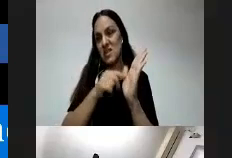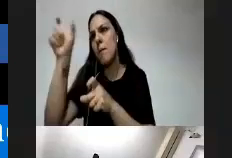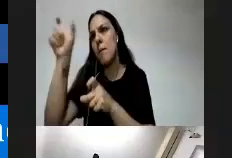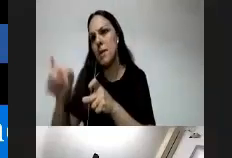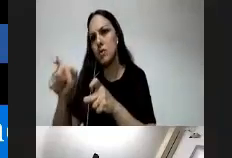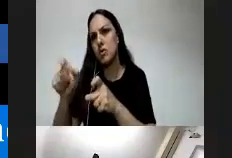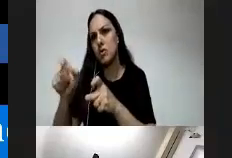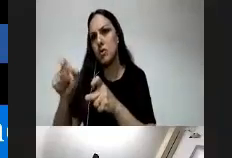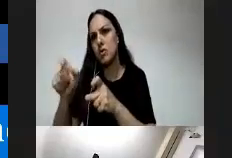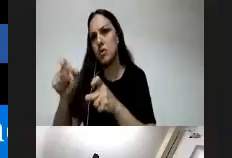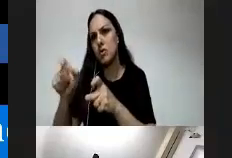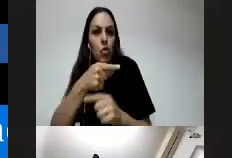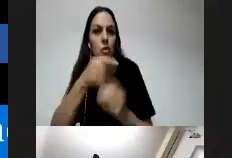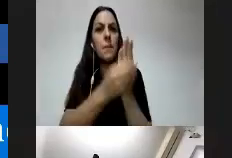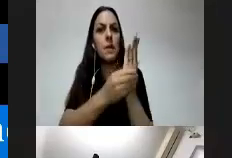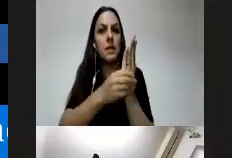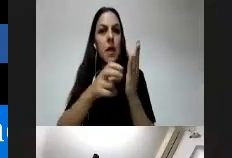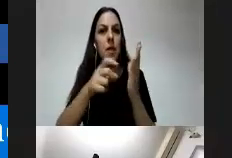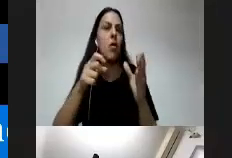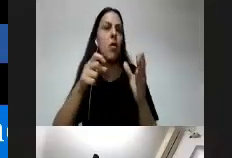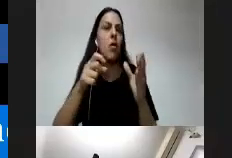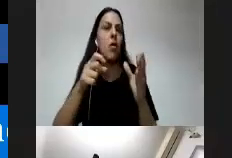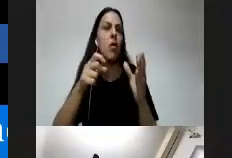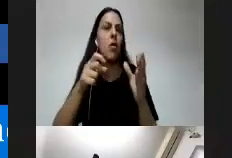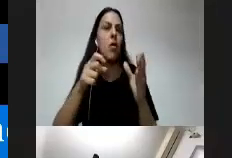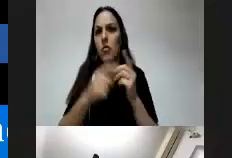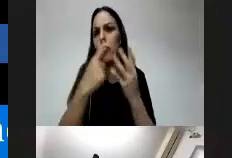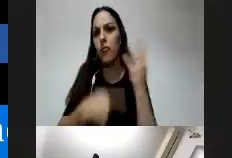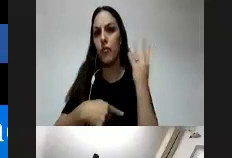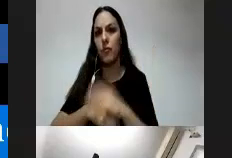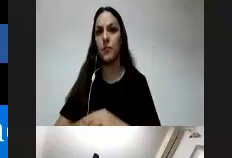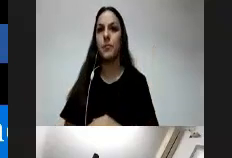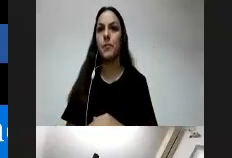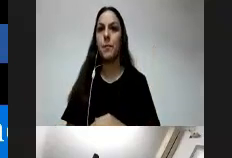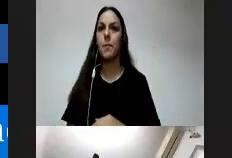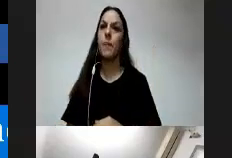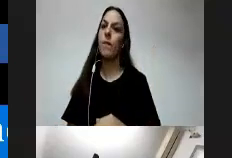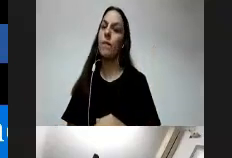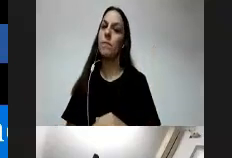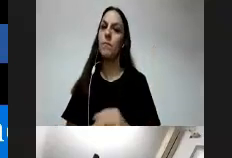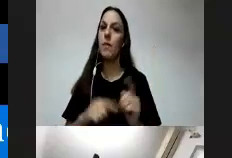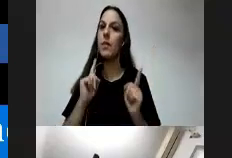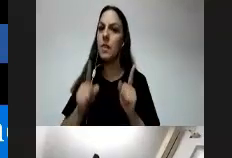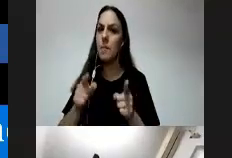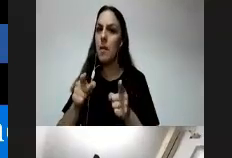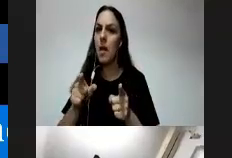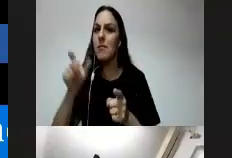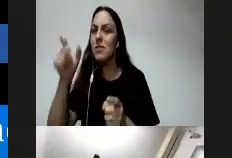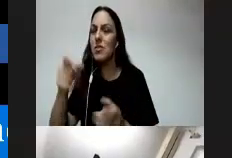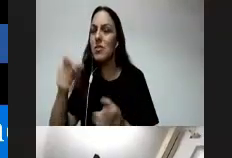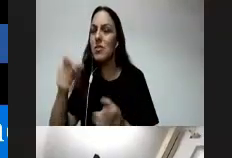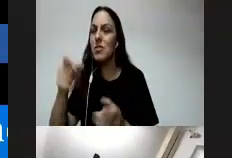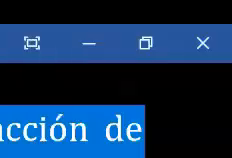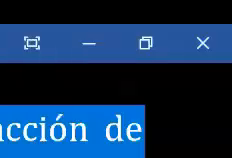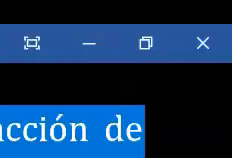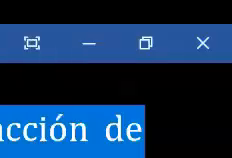Transporte, por derecho propio y en representación de sus hijas menores, promovieron esta